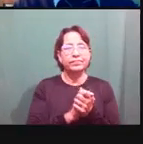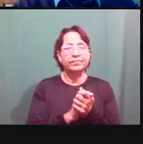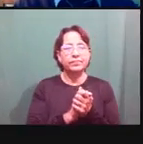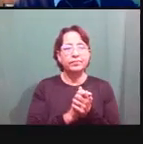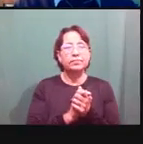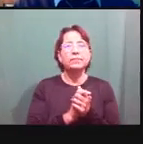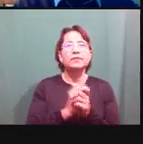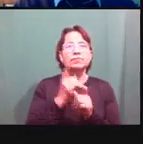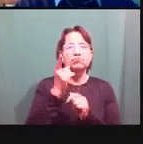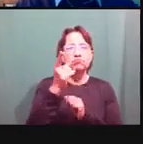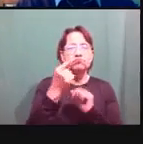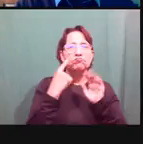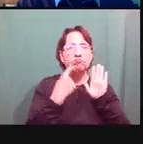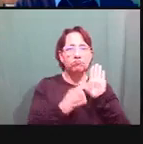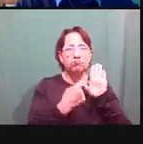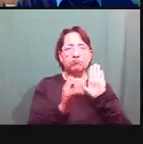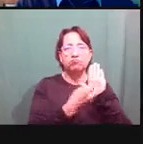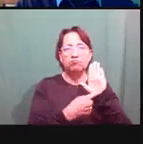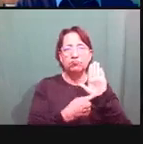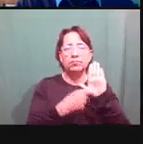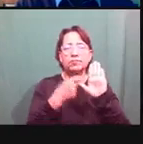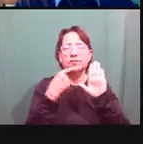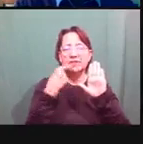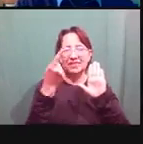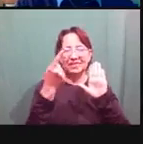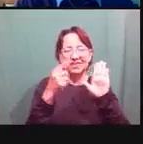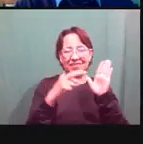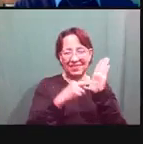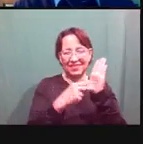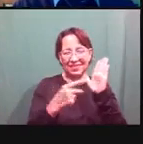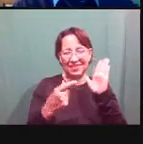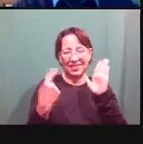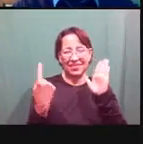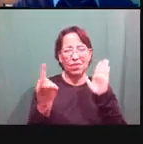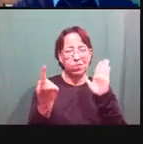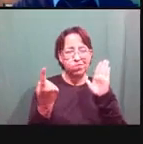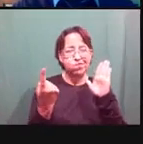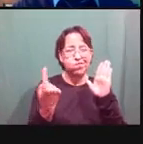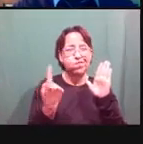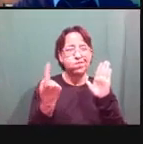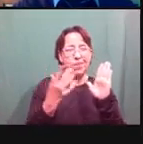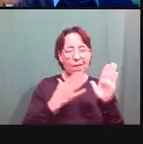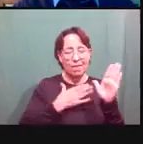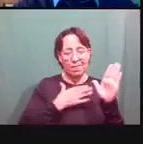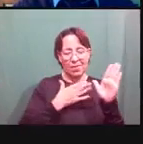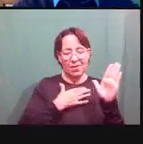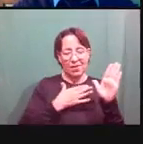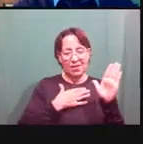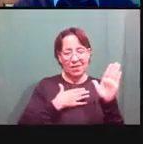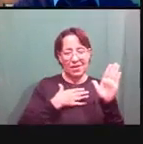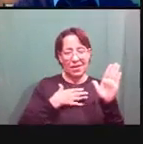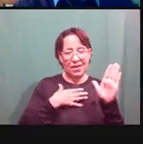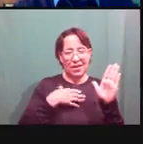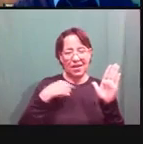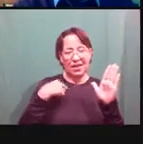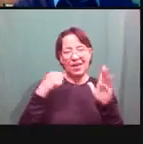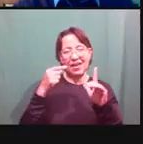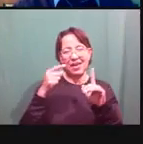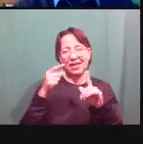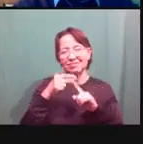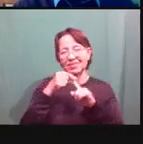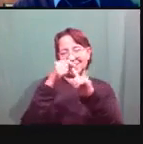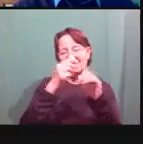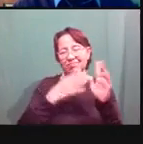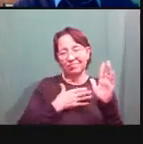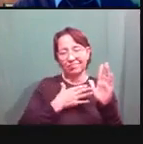Esta exposición pues tiene mucho la parte técnica, que es lo que es mi área de especialidad, y